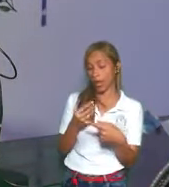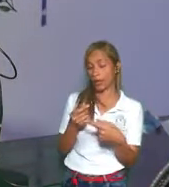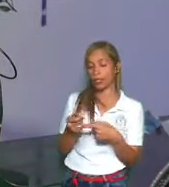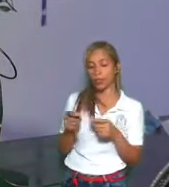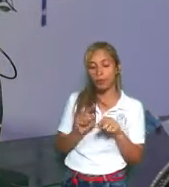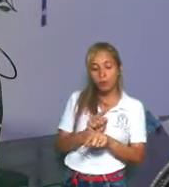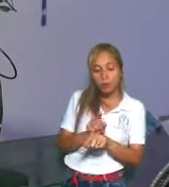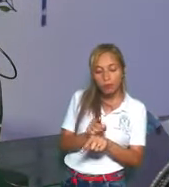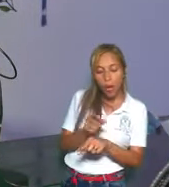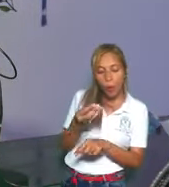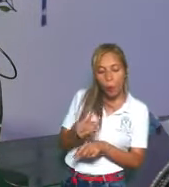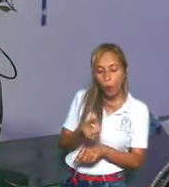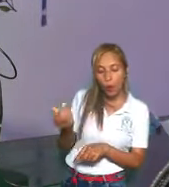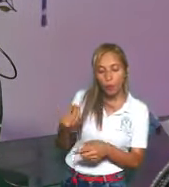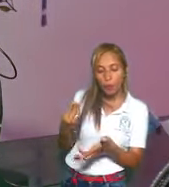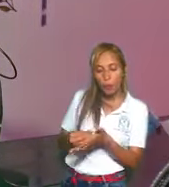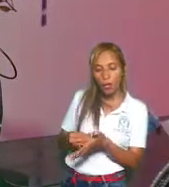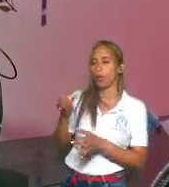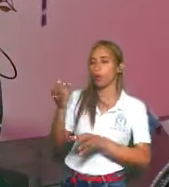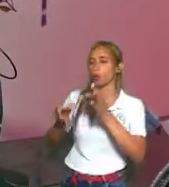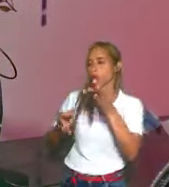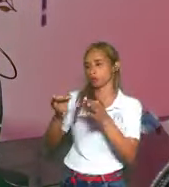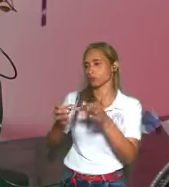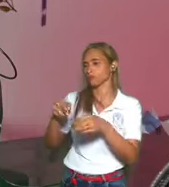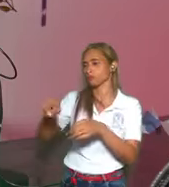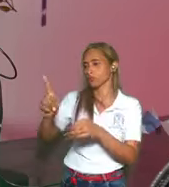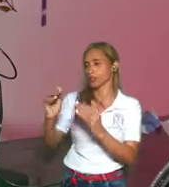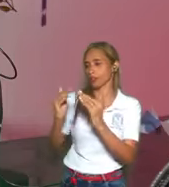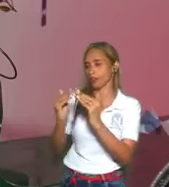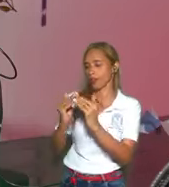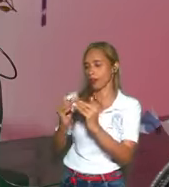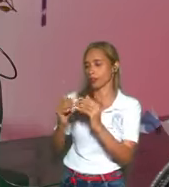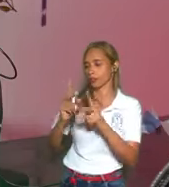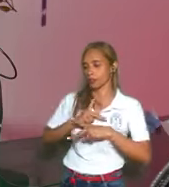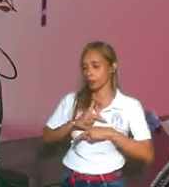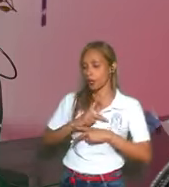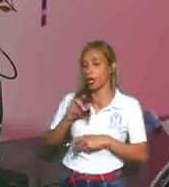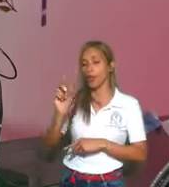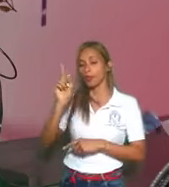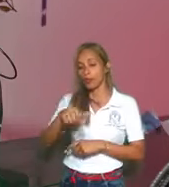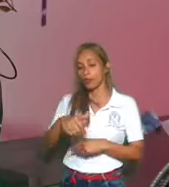Tanto el usuario como la empresa. Porque si usted tiene su medidor